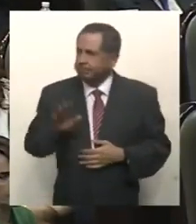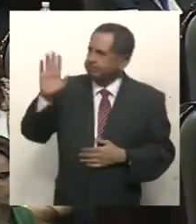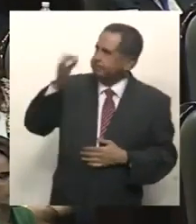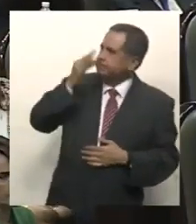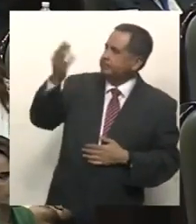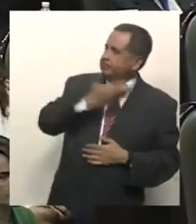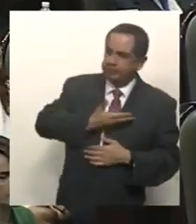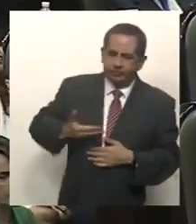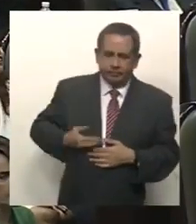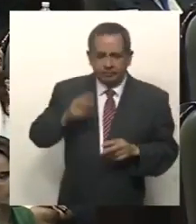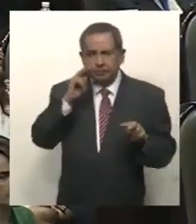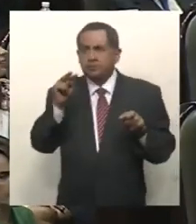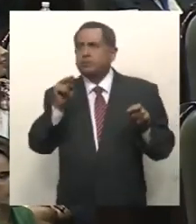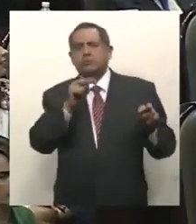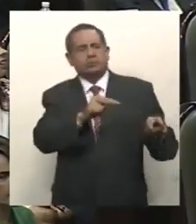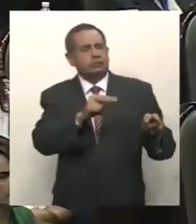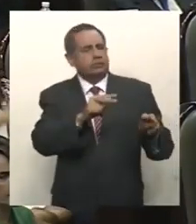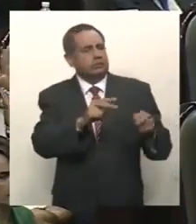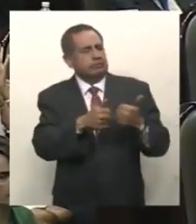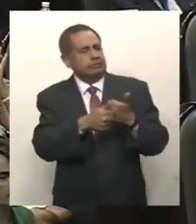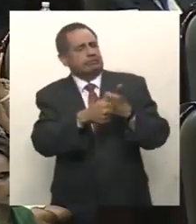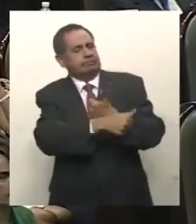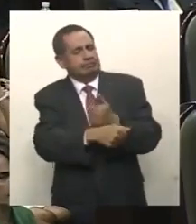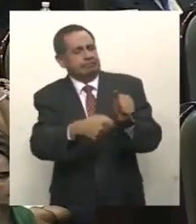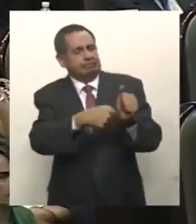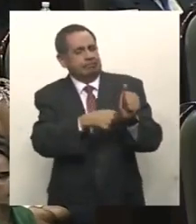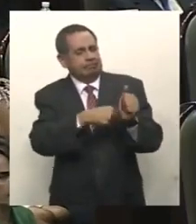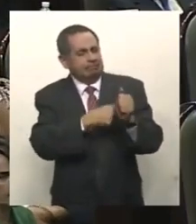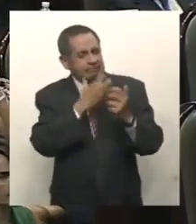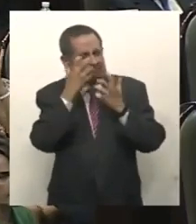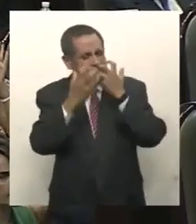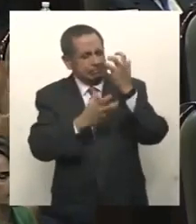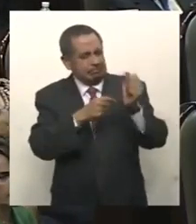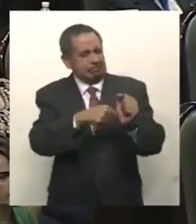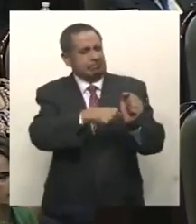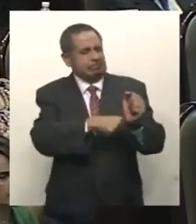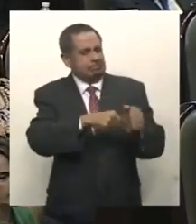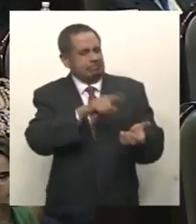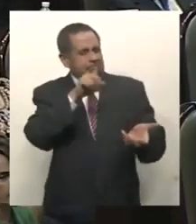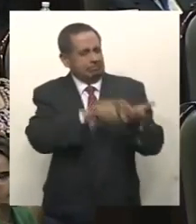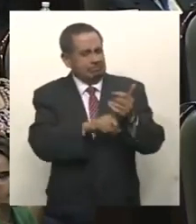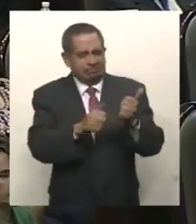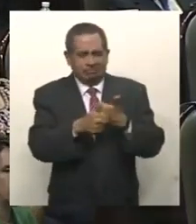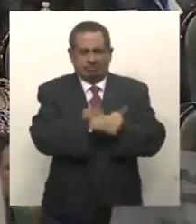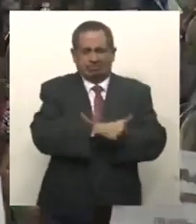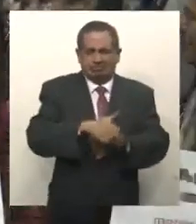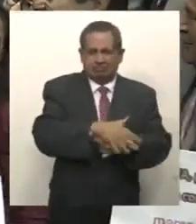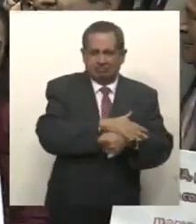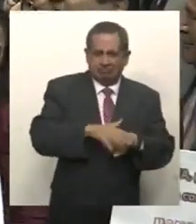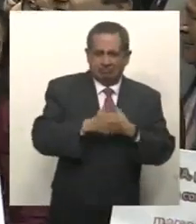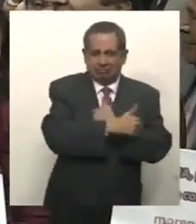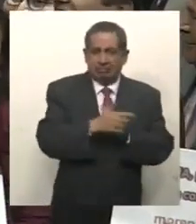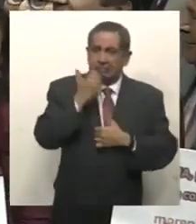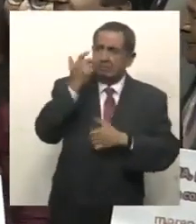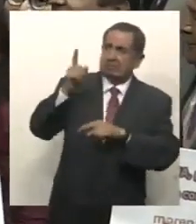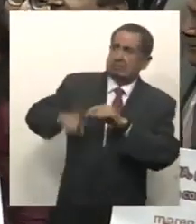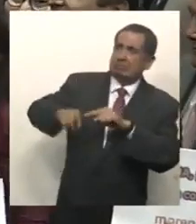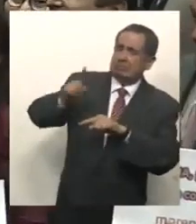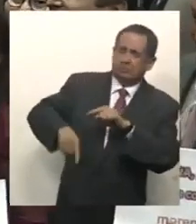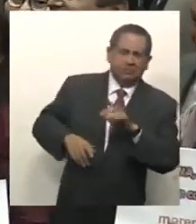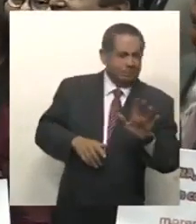presidente, vea la clandestinidad de los gritos que no dejan que concluya al orador, pero